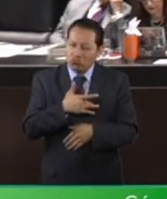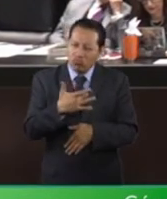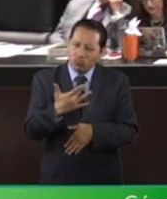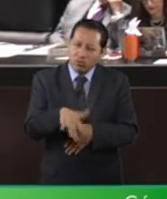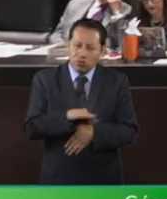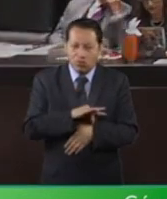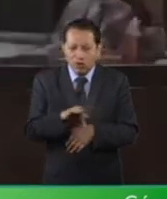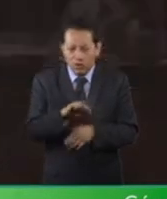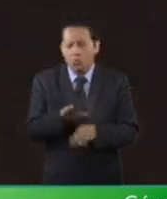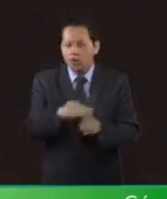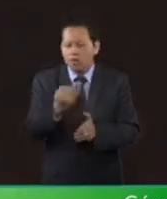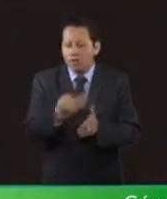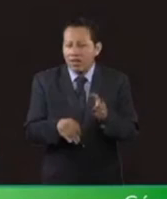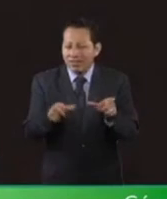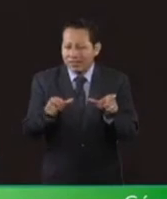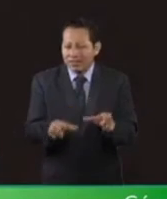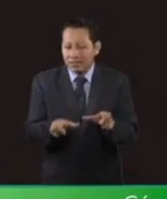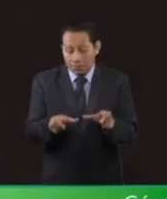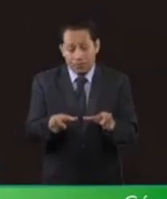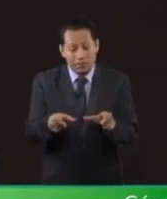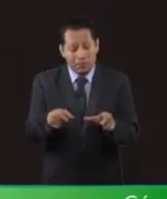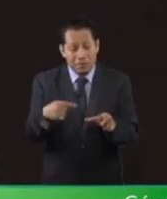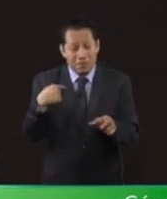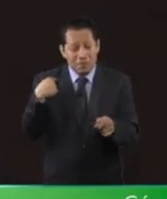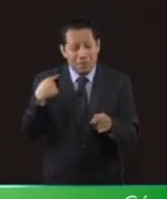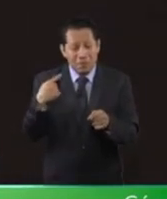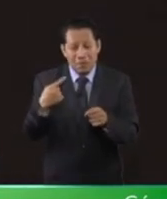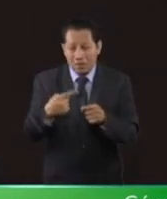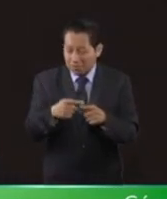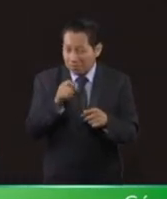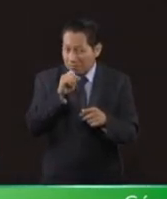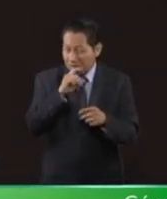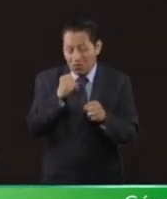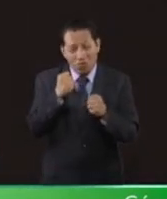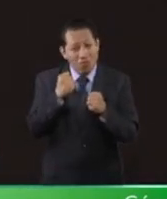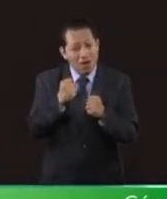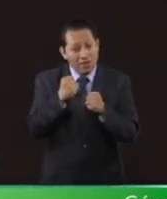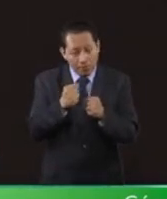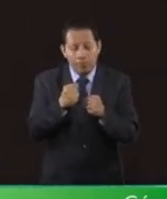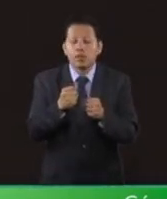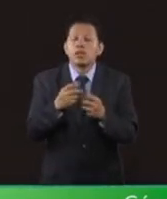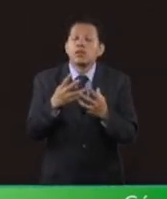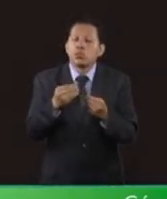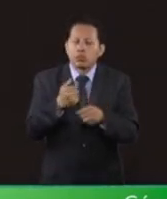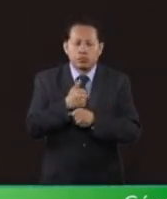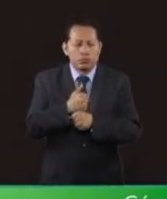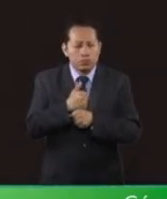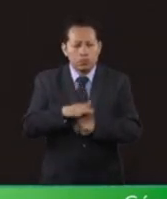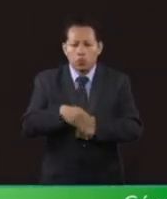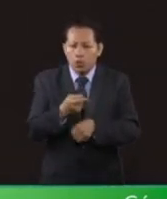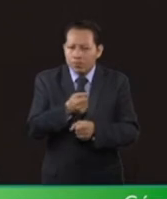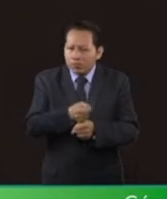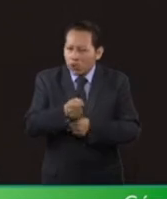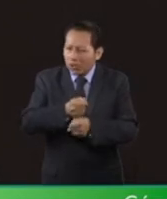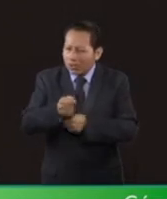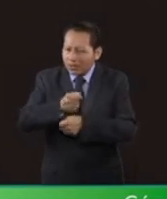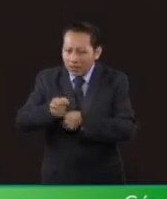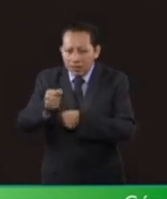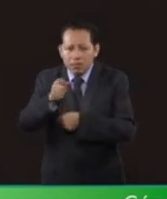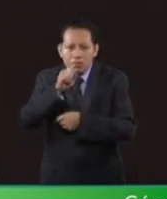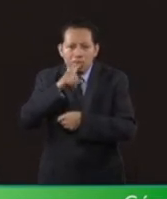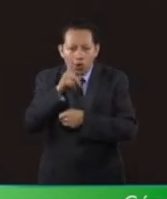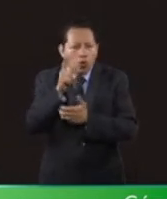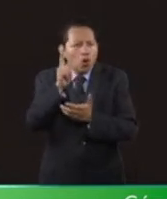de inseguridad nunca antes vistas en nuestro país. Cientos de miles de víctimas de las violencias sin